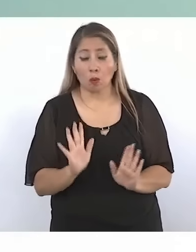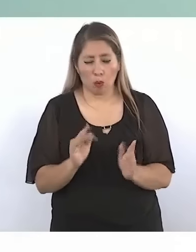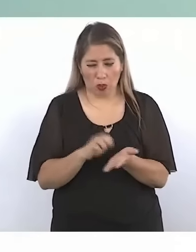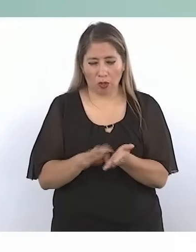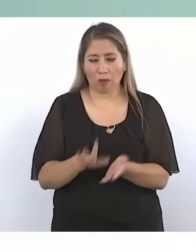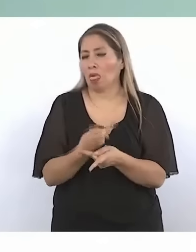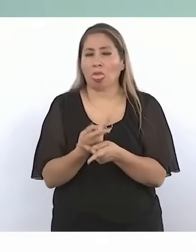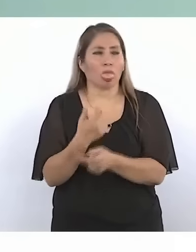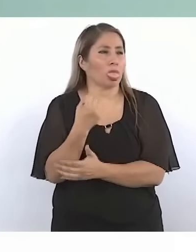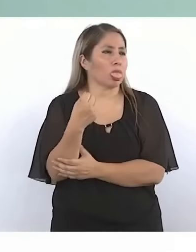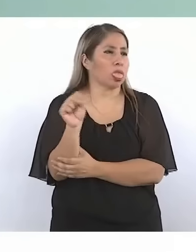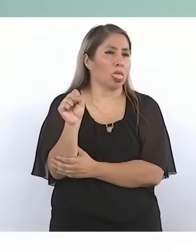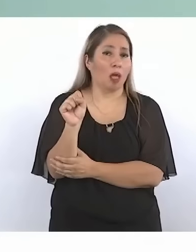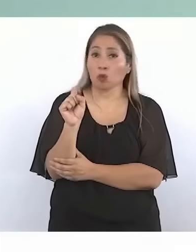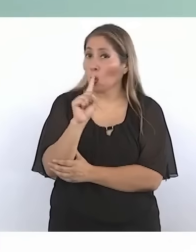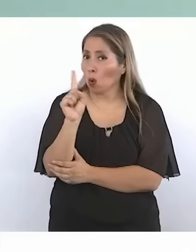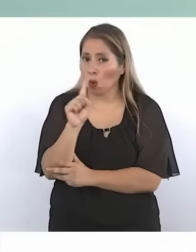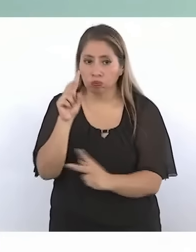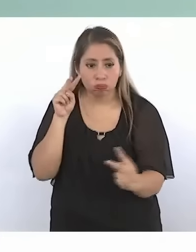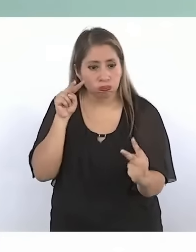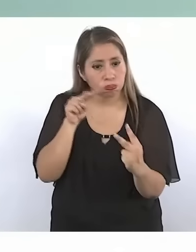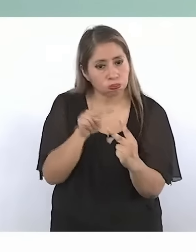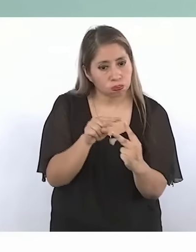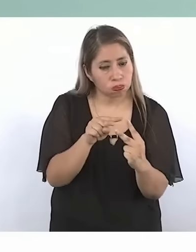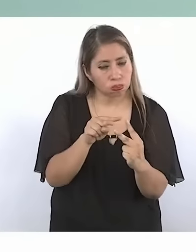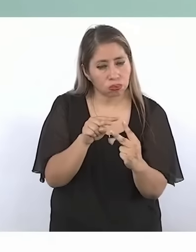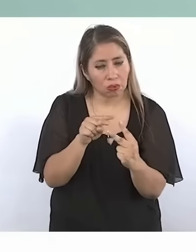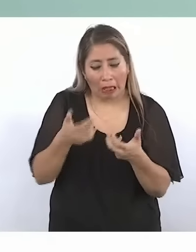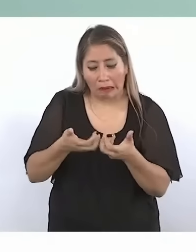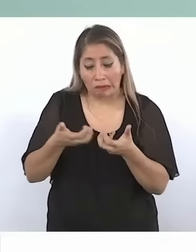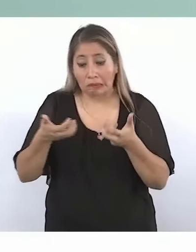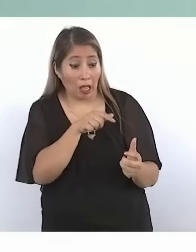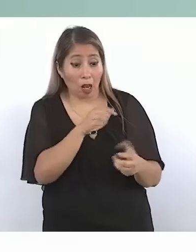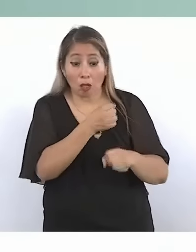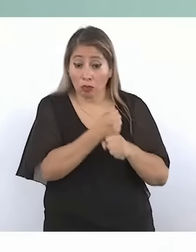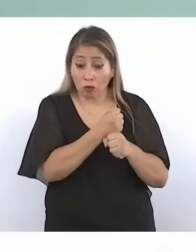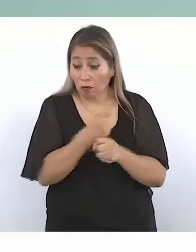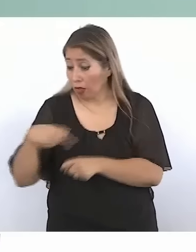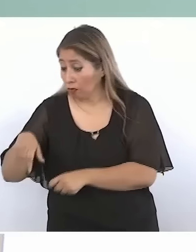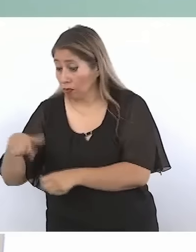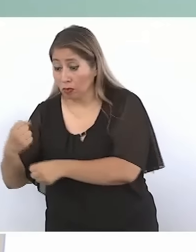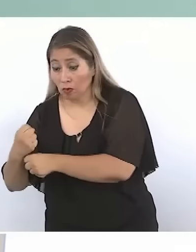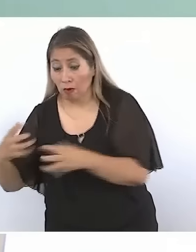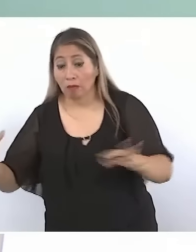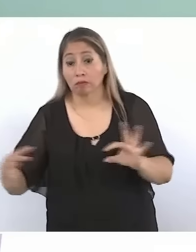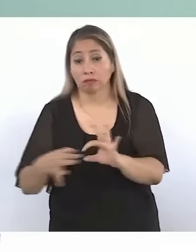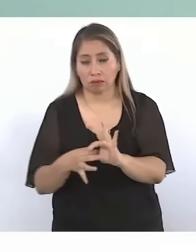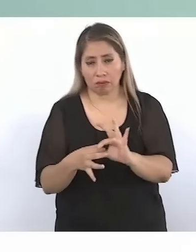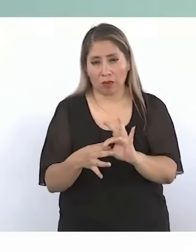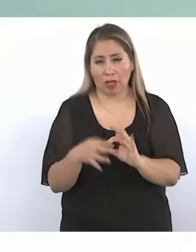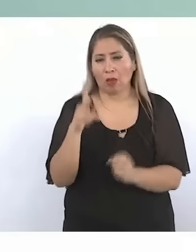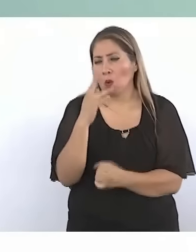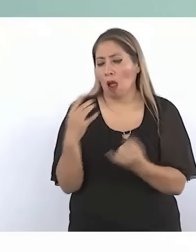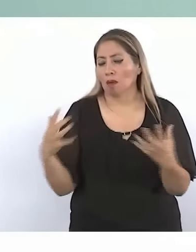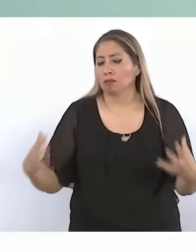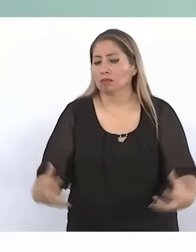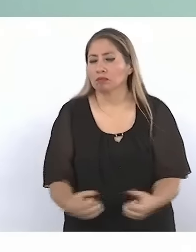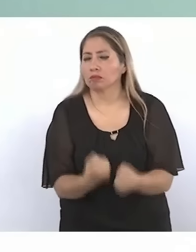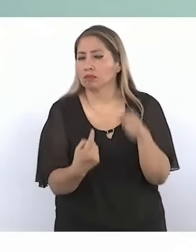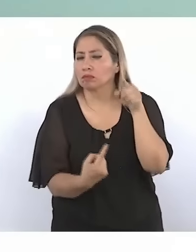indiferencia ante el dolor. No podemos ser ajenos cuando alguien sufre. Pero además las tareas de rescate a las